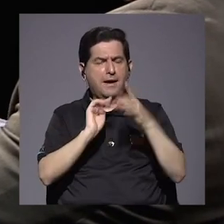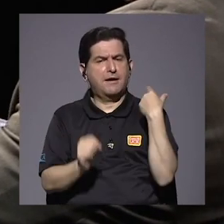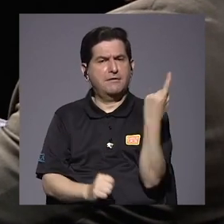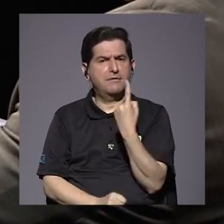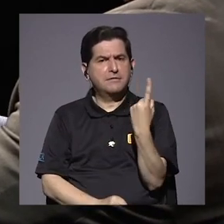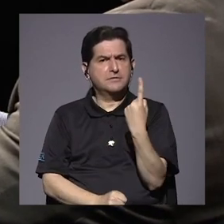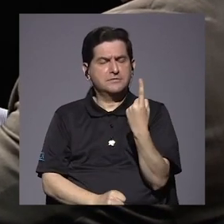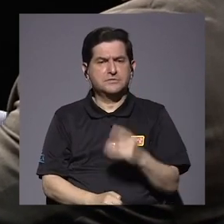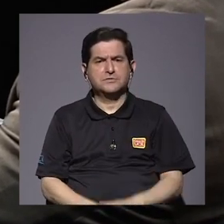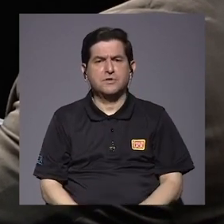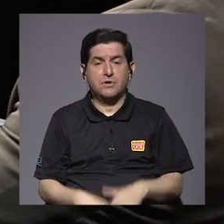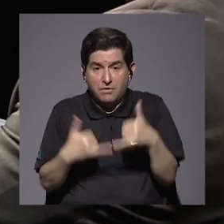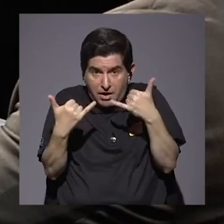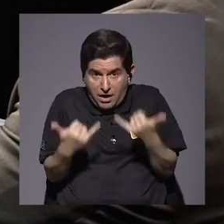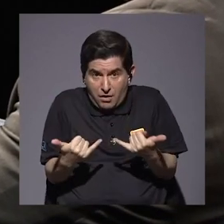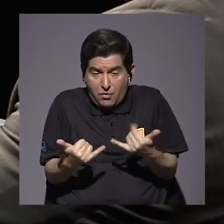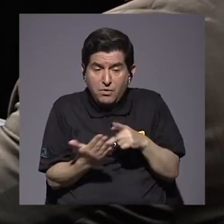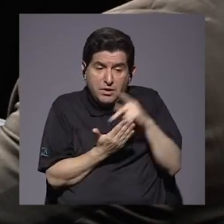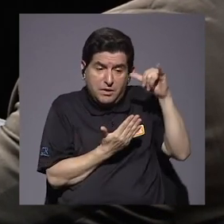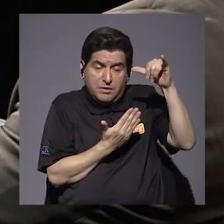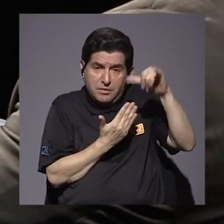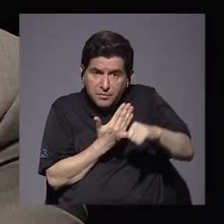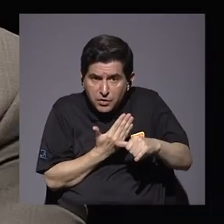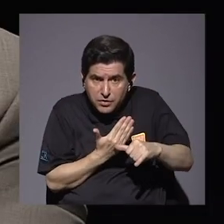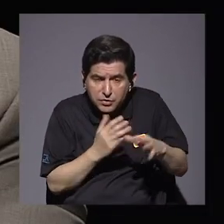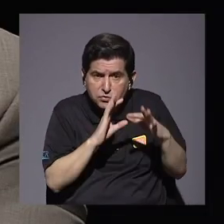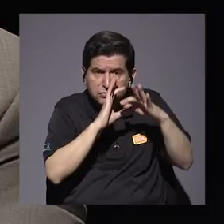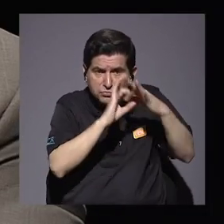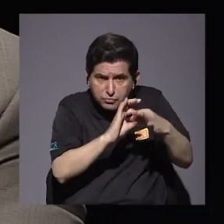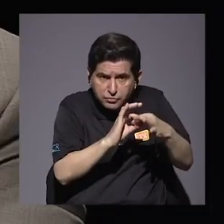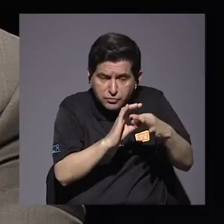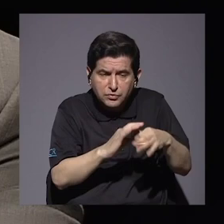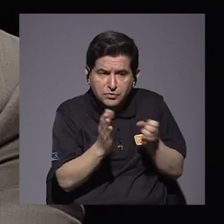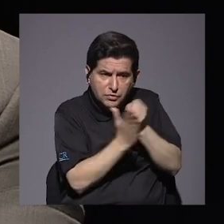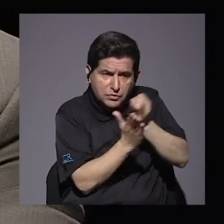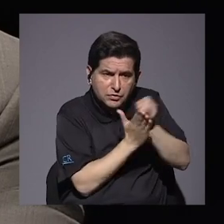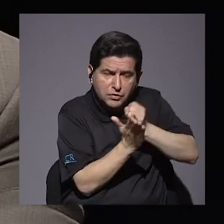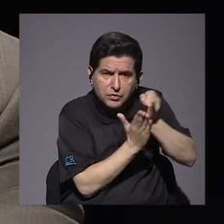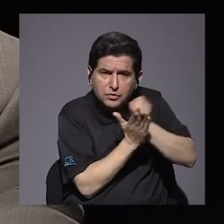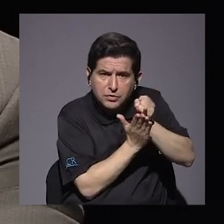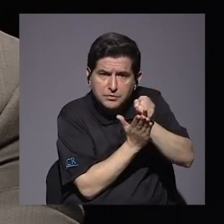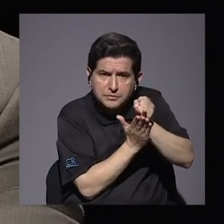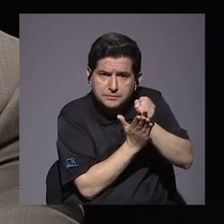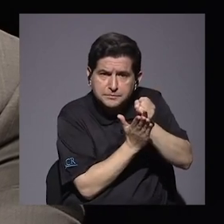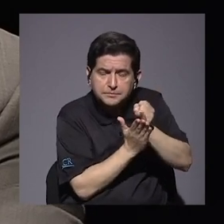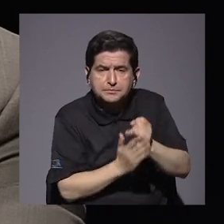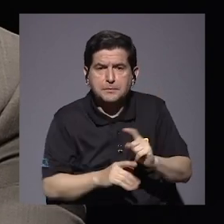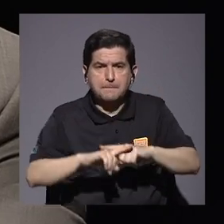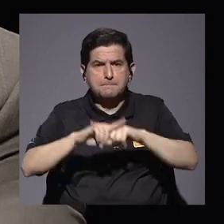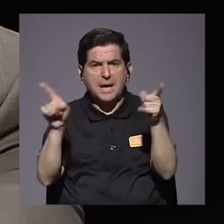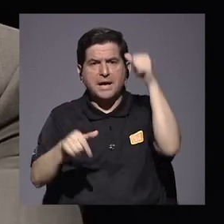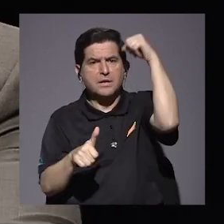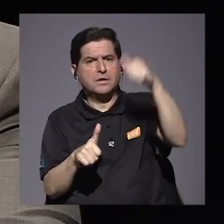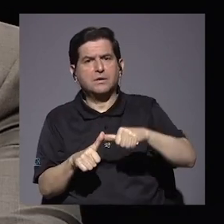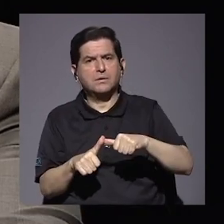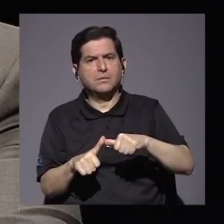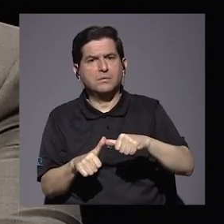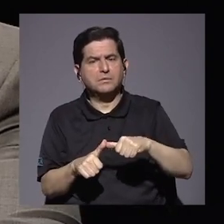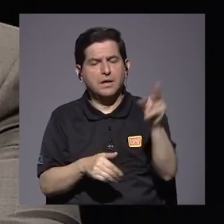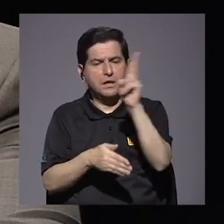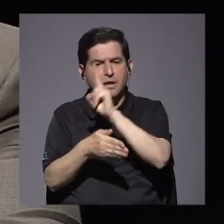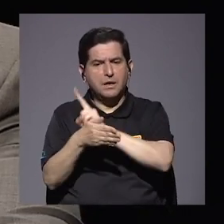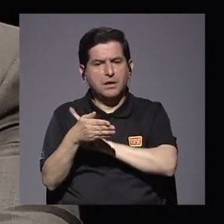hablado únicamente en este momento de proyectos vinculados con la investigación. Uh-huh. Pero recordemos que